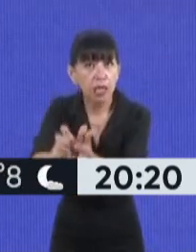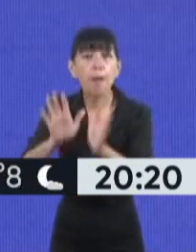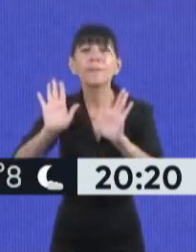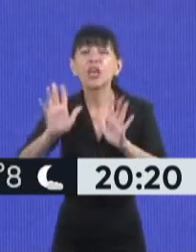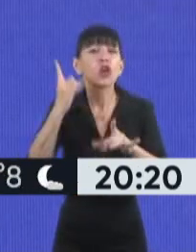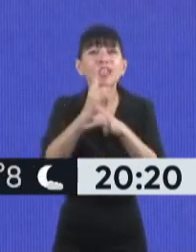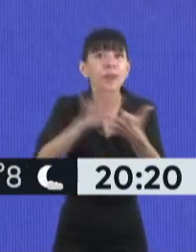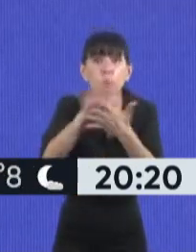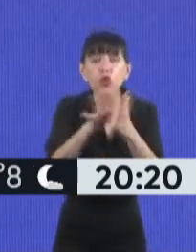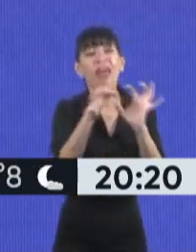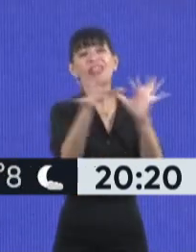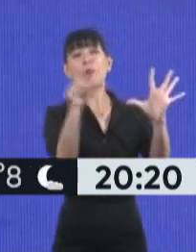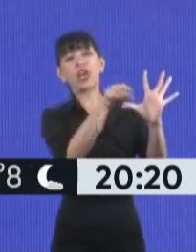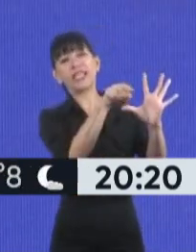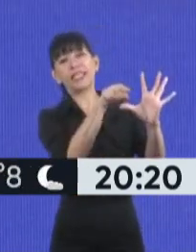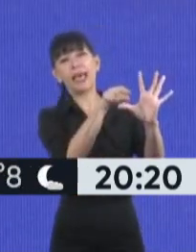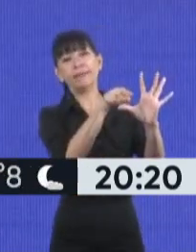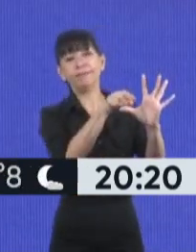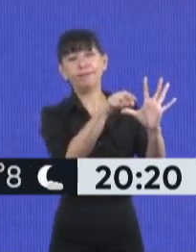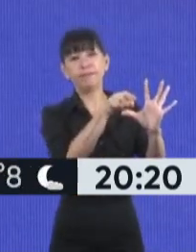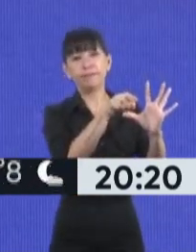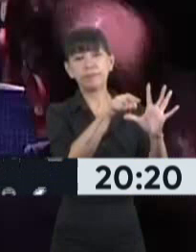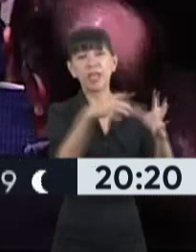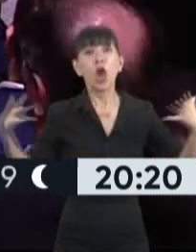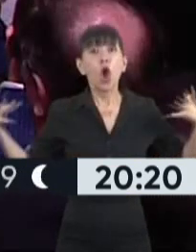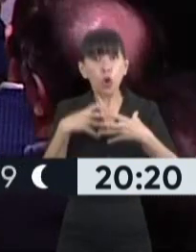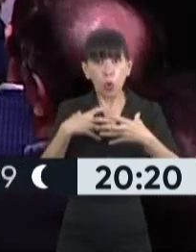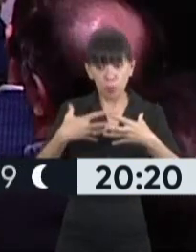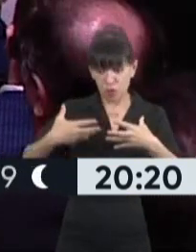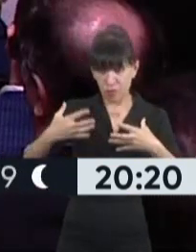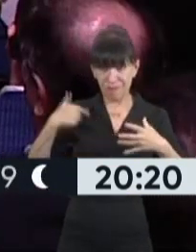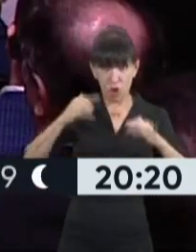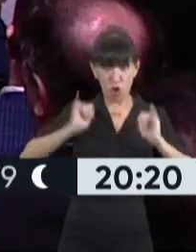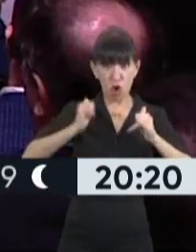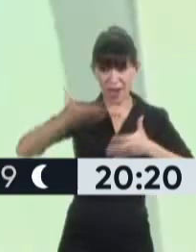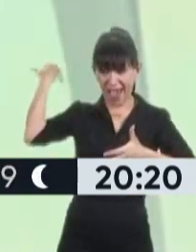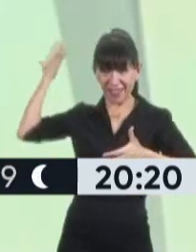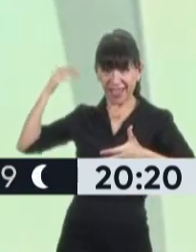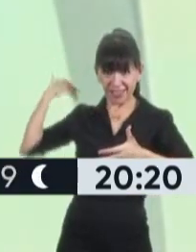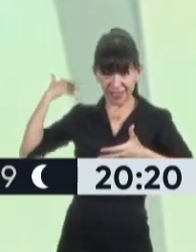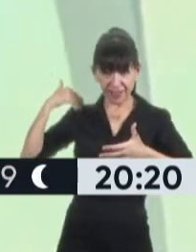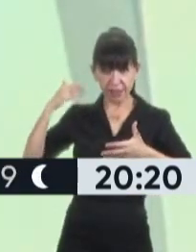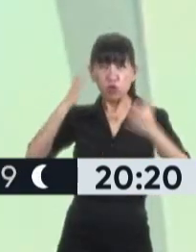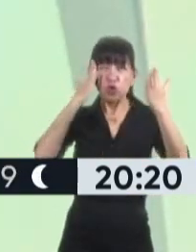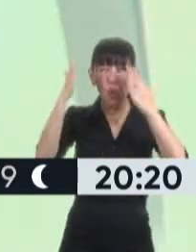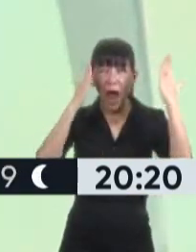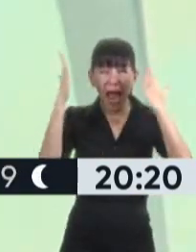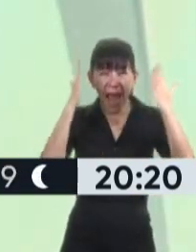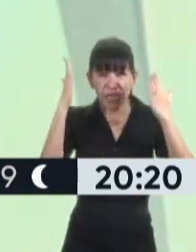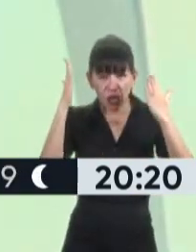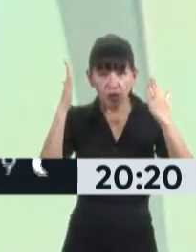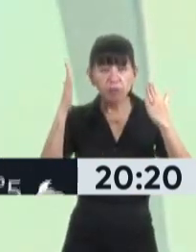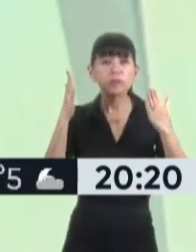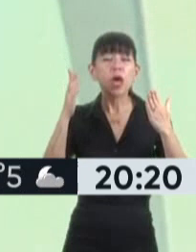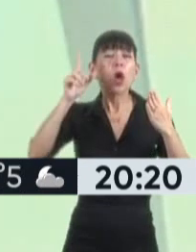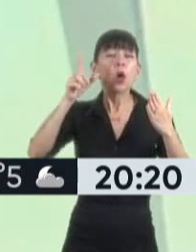camino. Aquella utopía de mi generación fue posible porque toda la